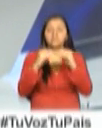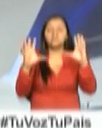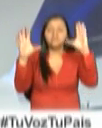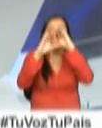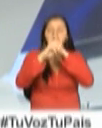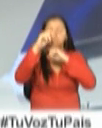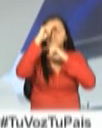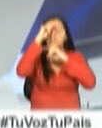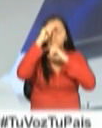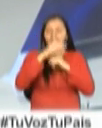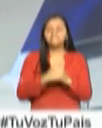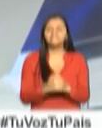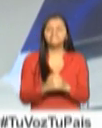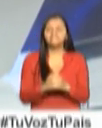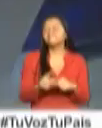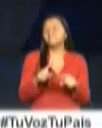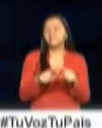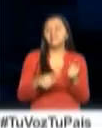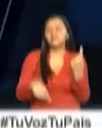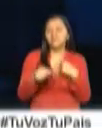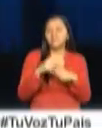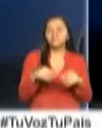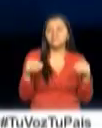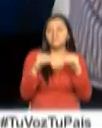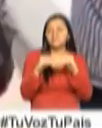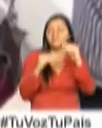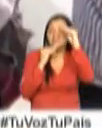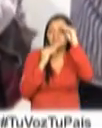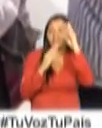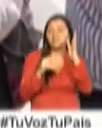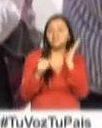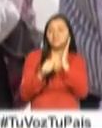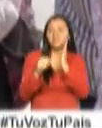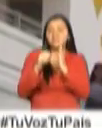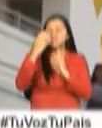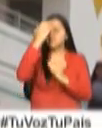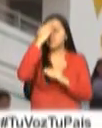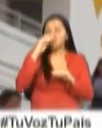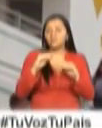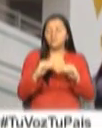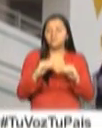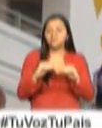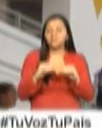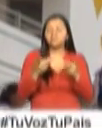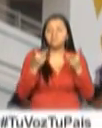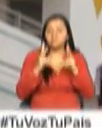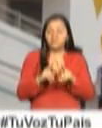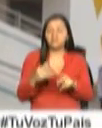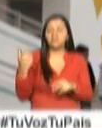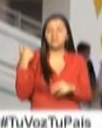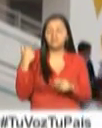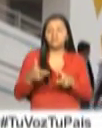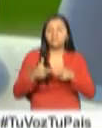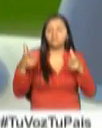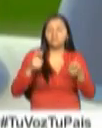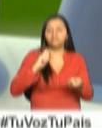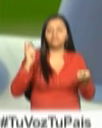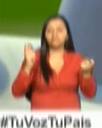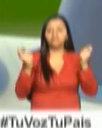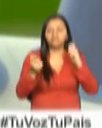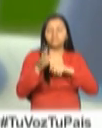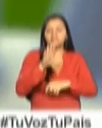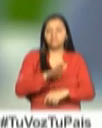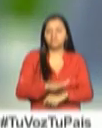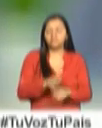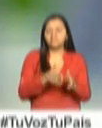estelar del Noticiero Ciudadano, pero en breve. El ministro de Educación, Augusto Espinosa, informó que existen grandes innovaciones en